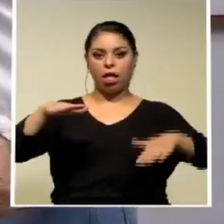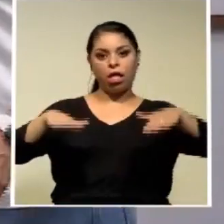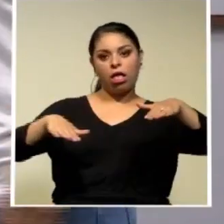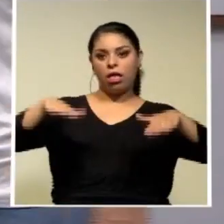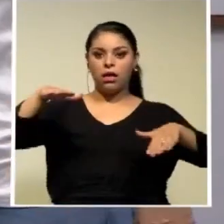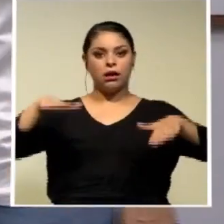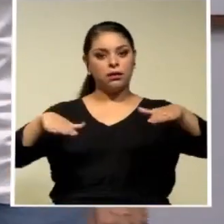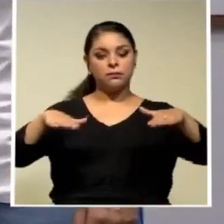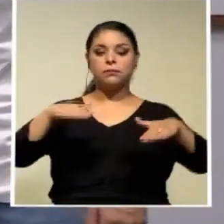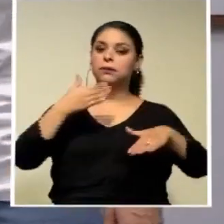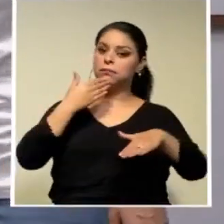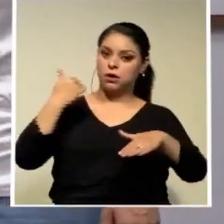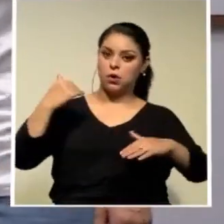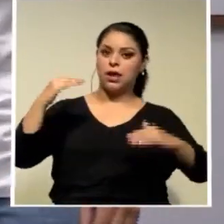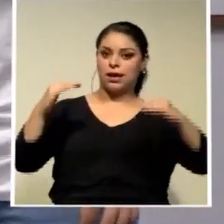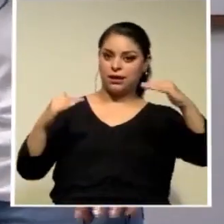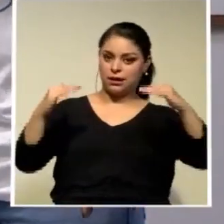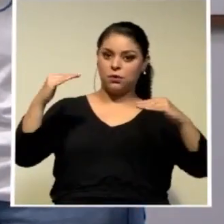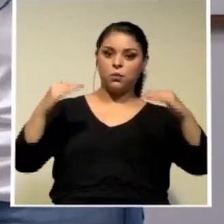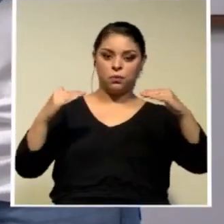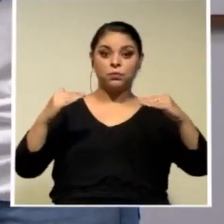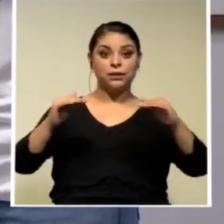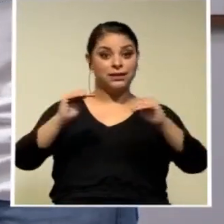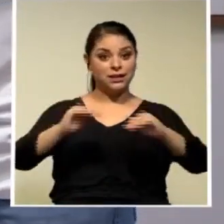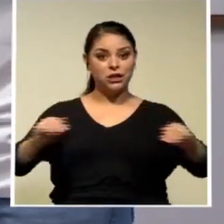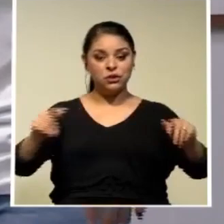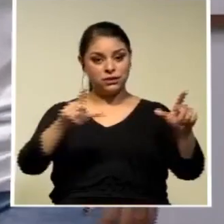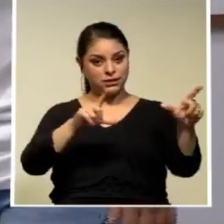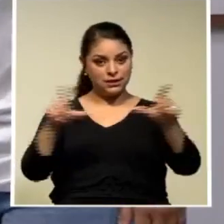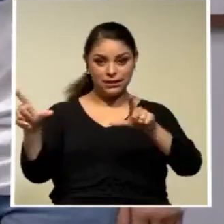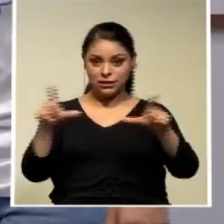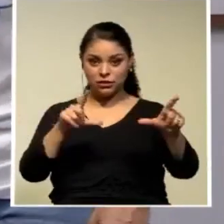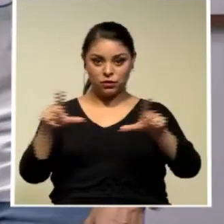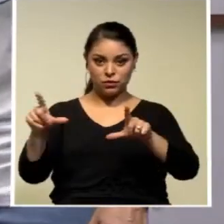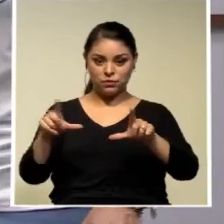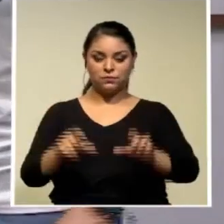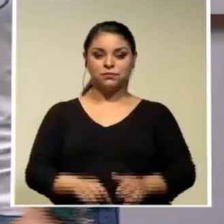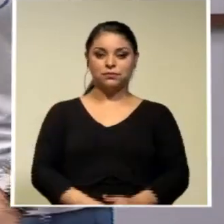para mantener mejor el equilibrio. Entonces, niños y niñas, ¿listos?